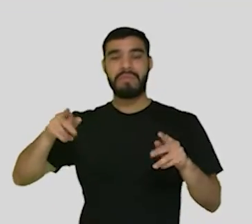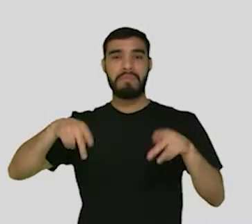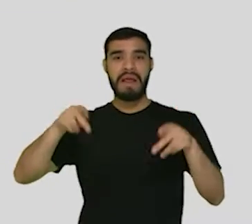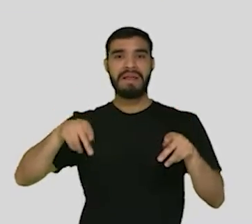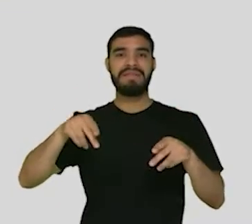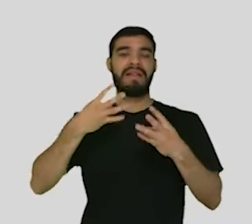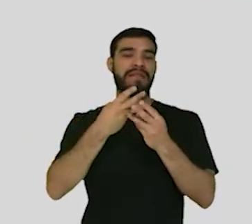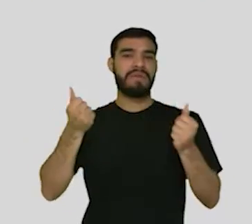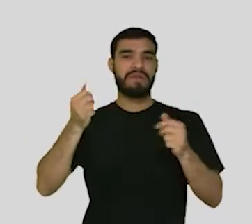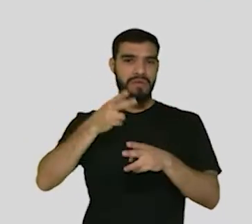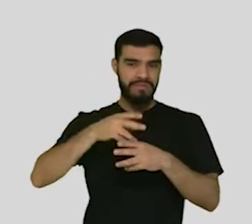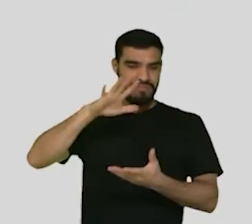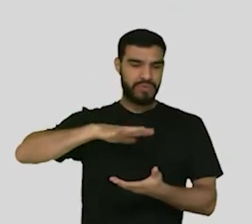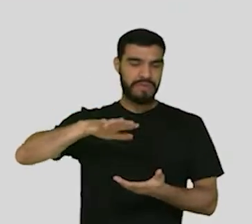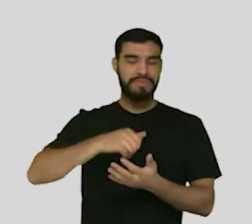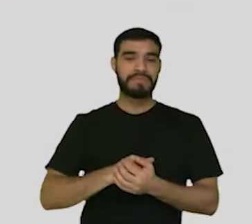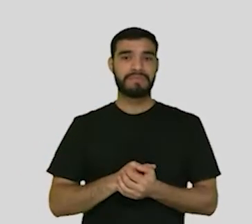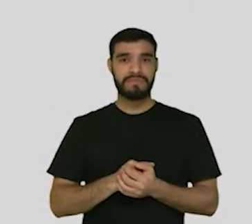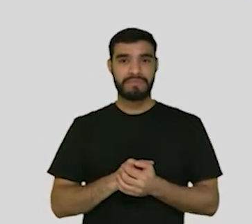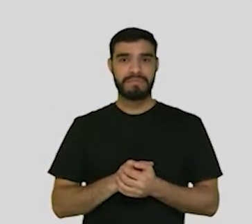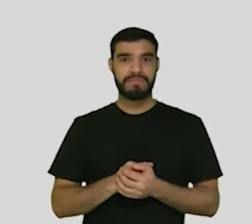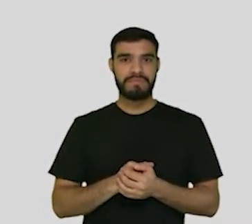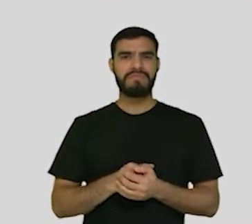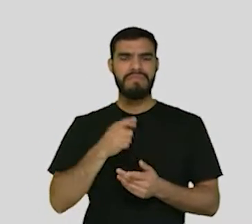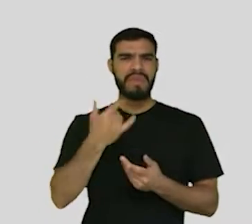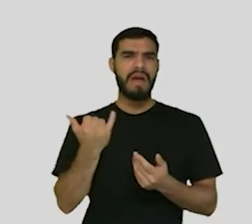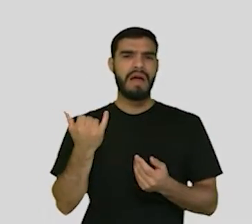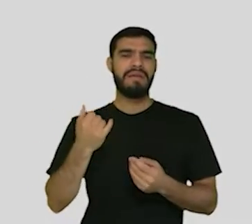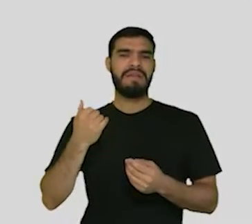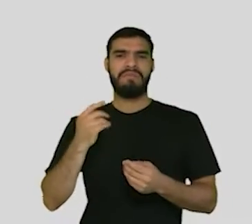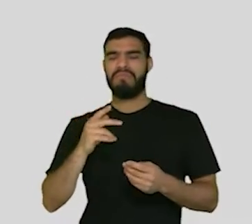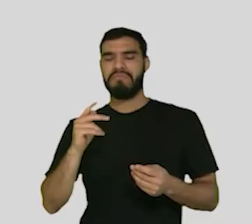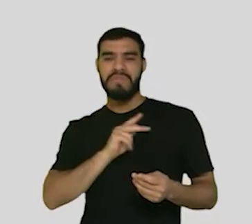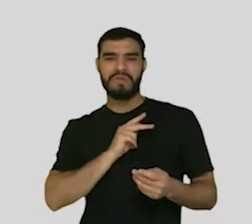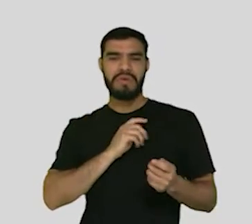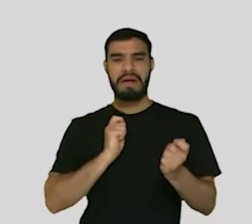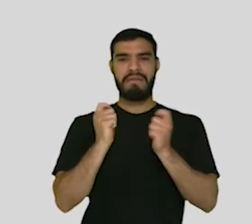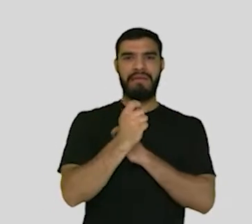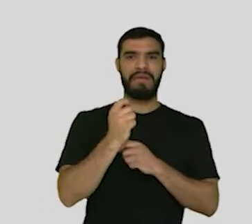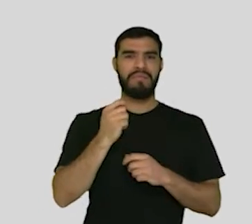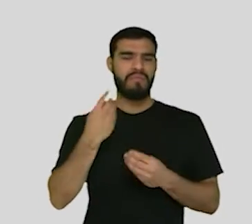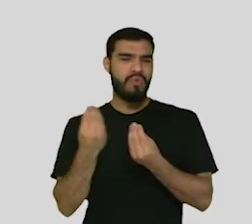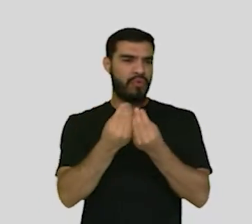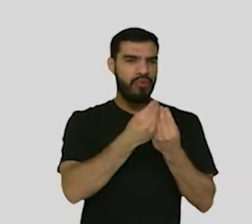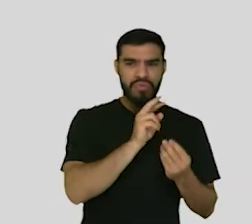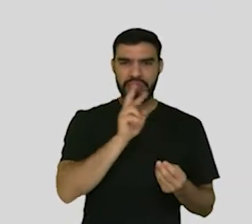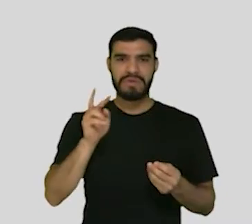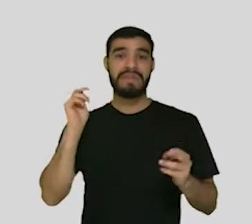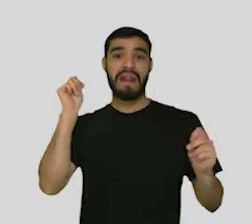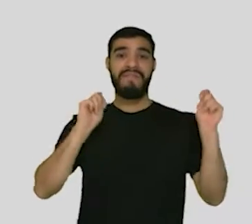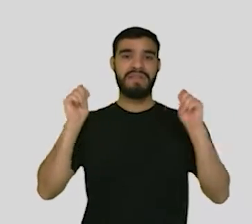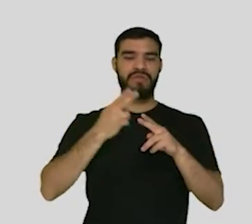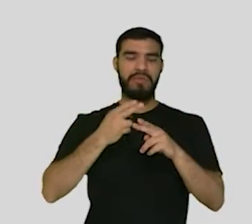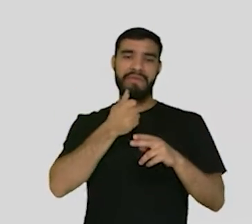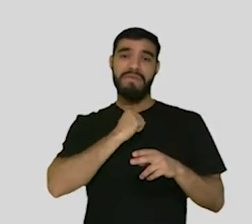catedral Plaza Guibe hasta la Plaza de los Desaparecidos. Personas trans que en aquel momento creo que la identidad se definía más. Pero un guareo que